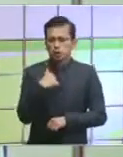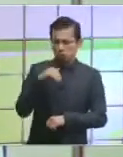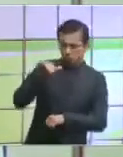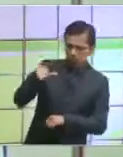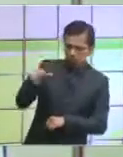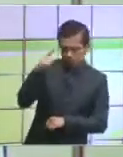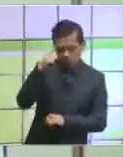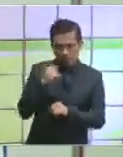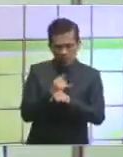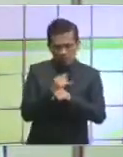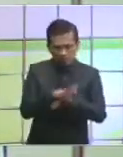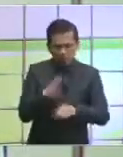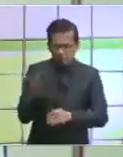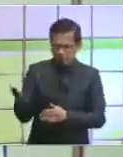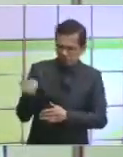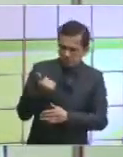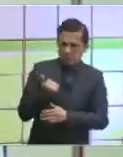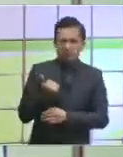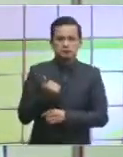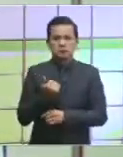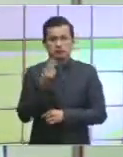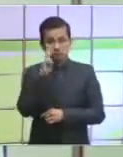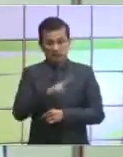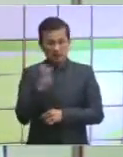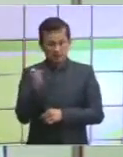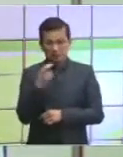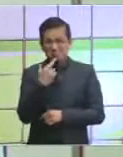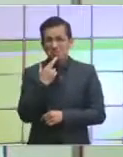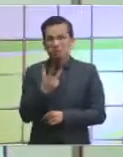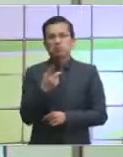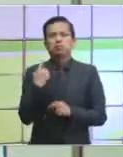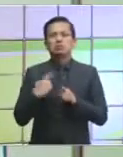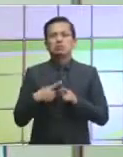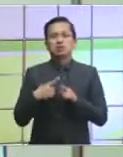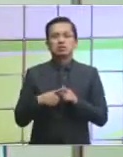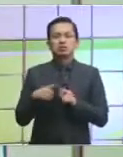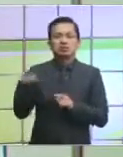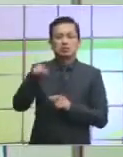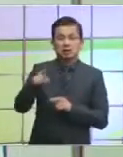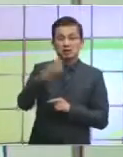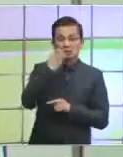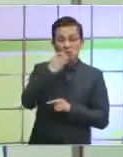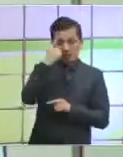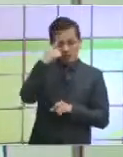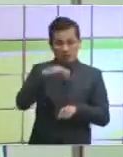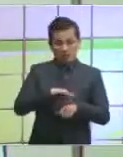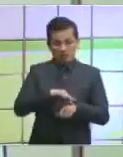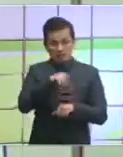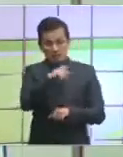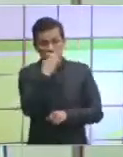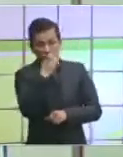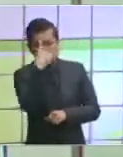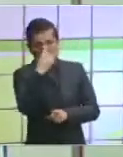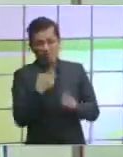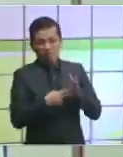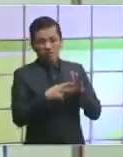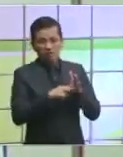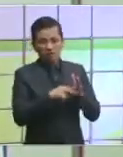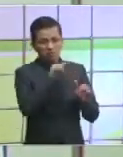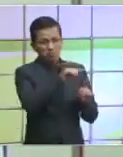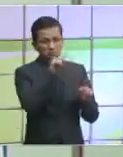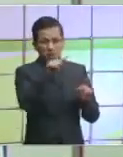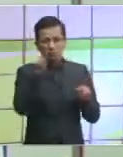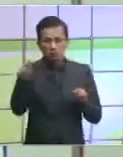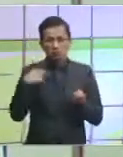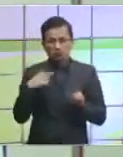es decir pero puede haber lo mejor que pude obtener que me la dieron las academias de medicina la que me ingeniería vic taxi y la pongo la